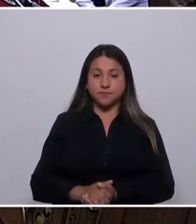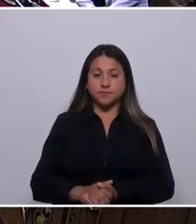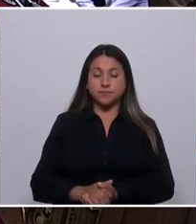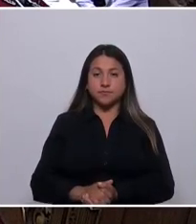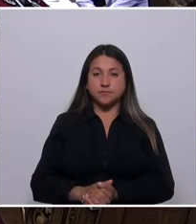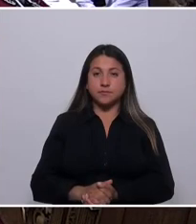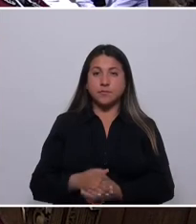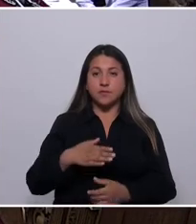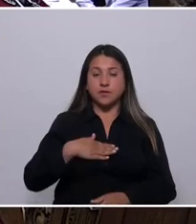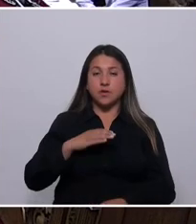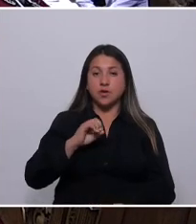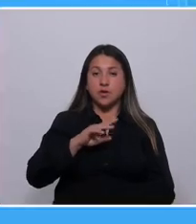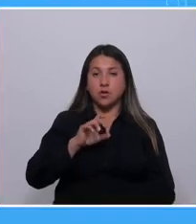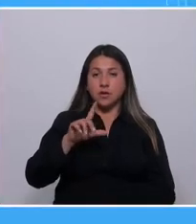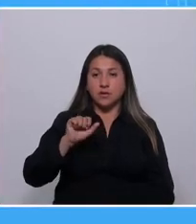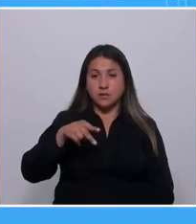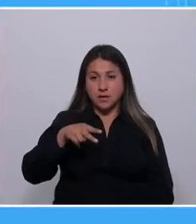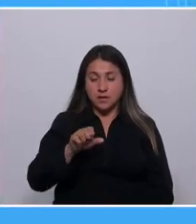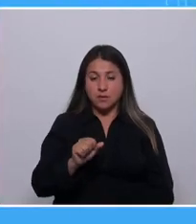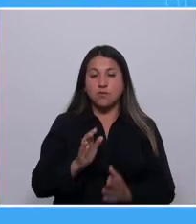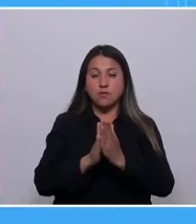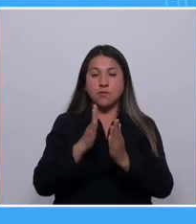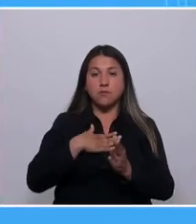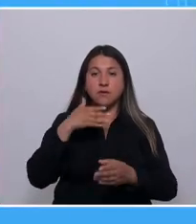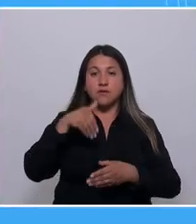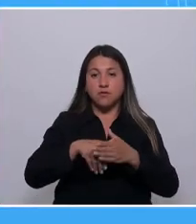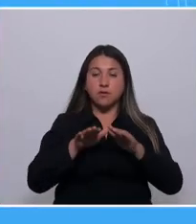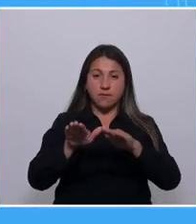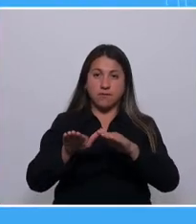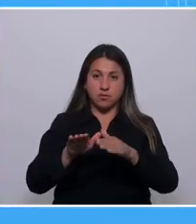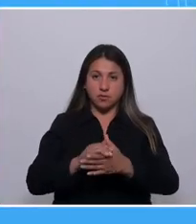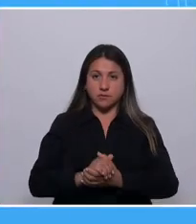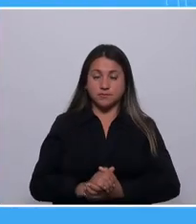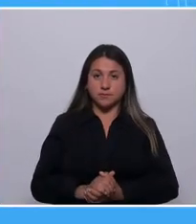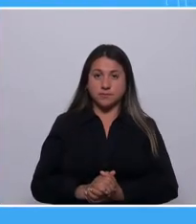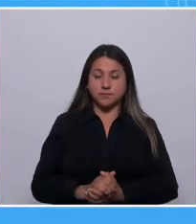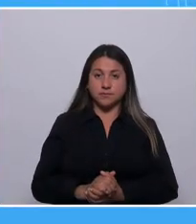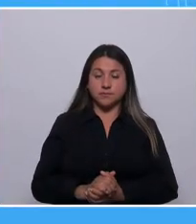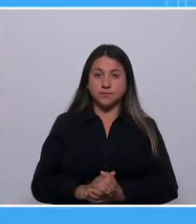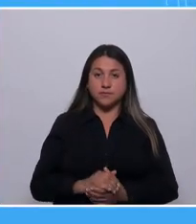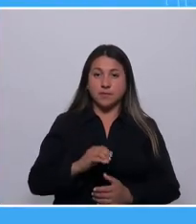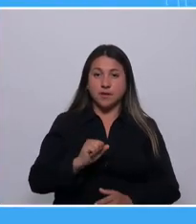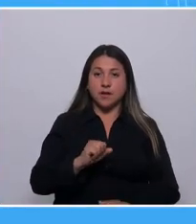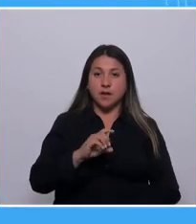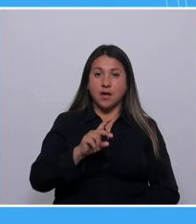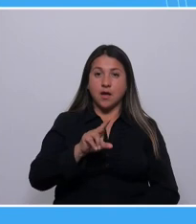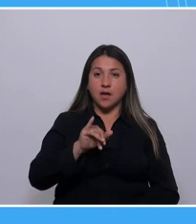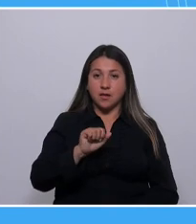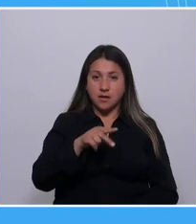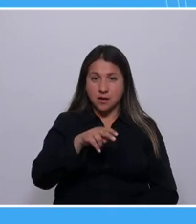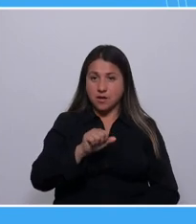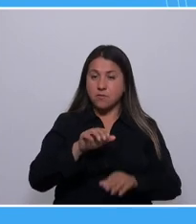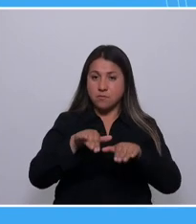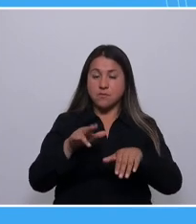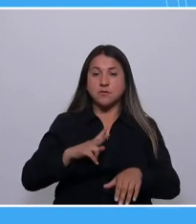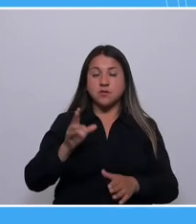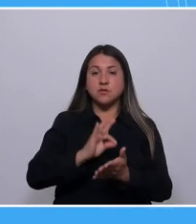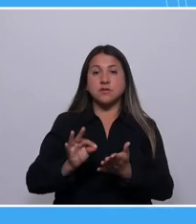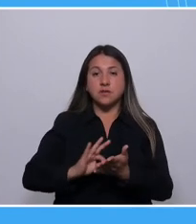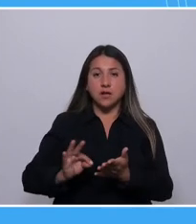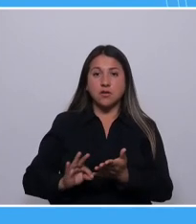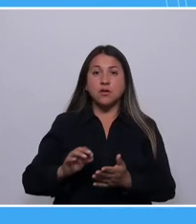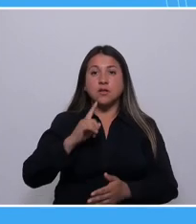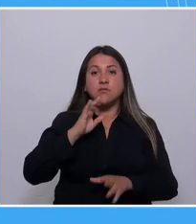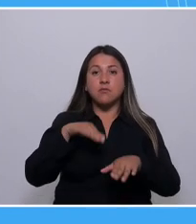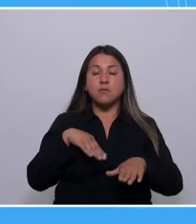Marco Arellano por acá, quería consignar que también mi voto era a favor. Adriana Ampuero, lo mismo, señor secretario. Dejaremos constancia